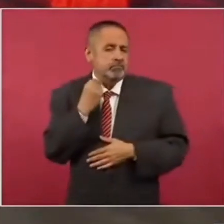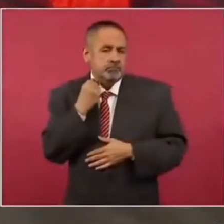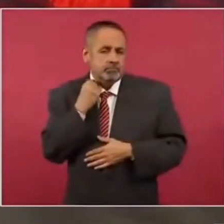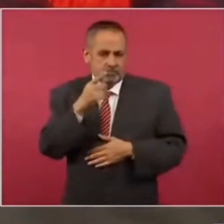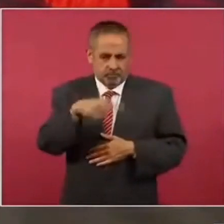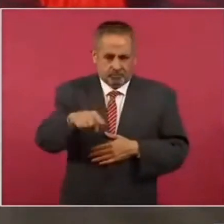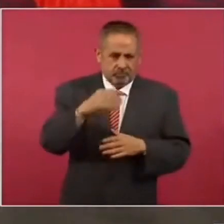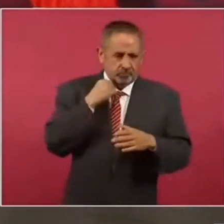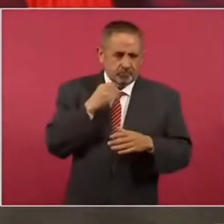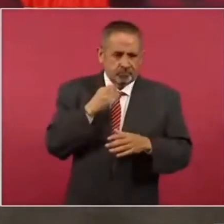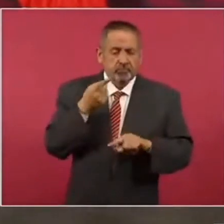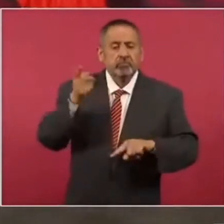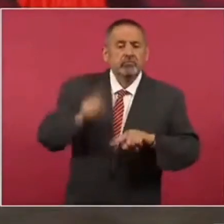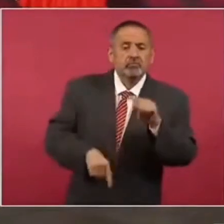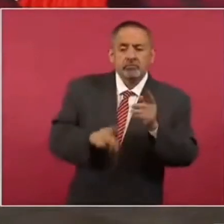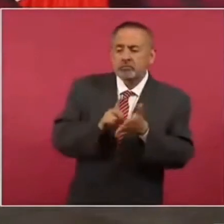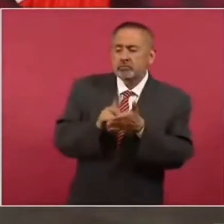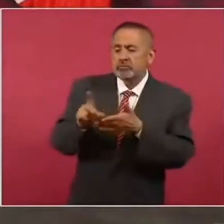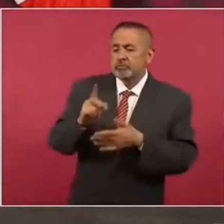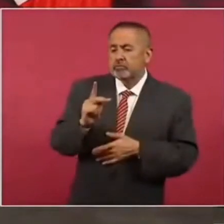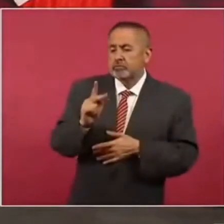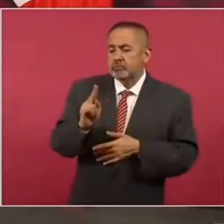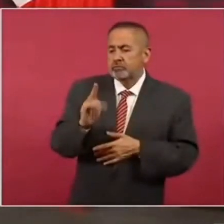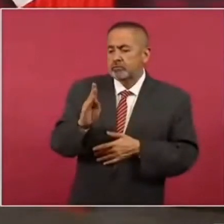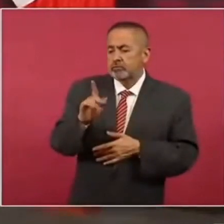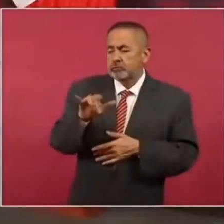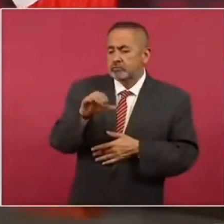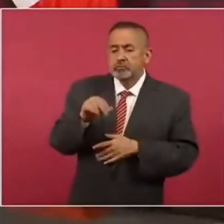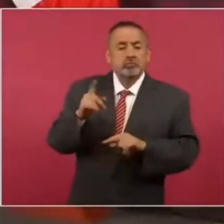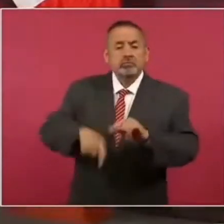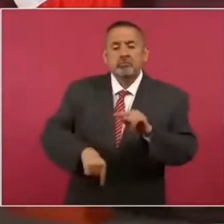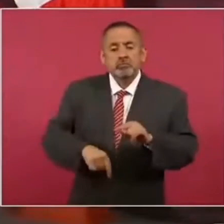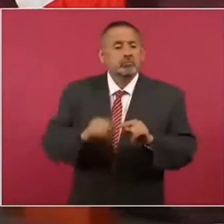desapareció el derecho público